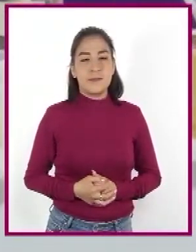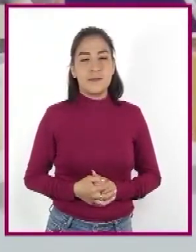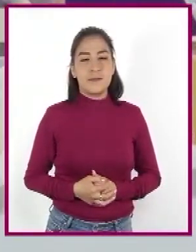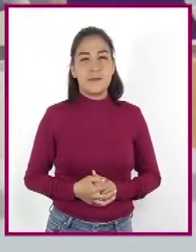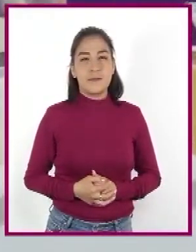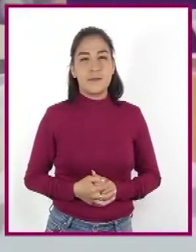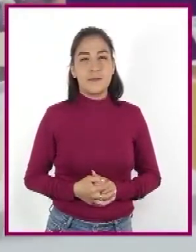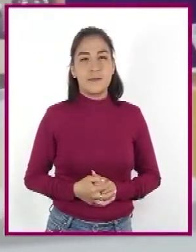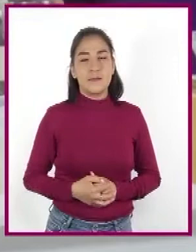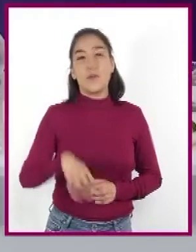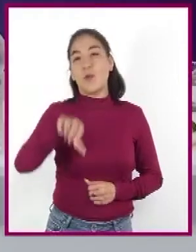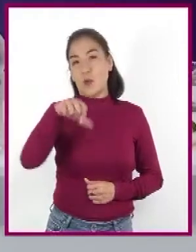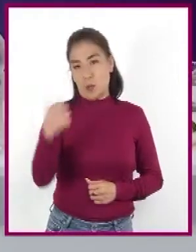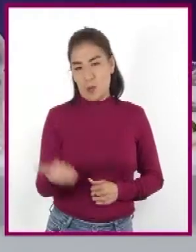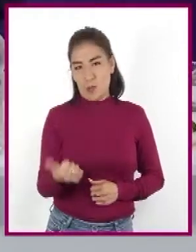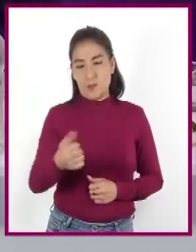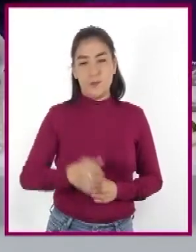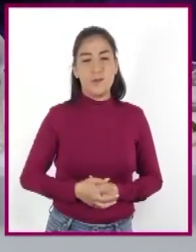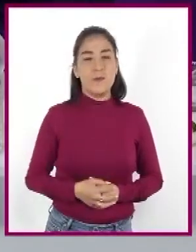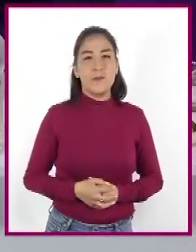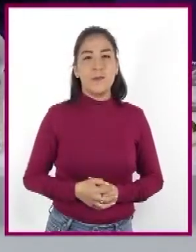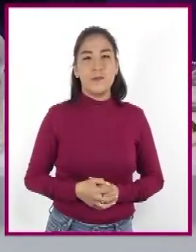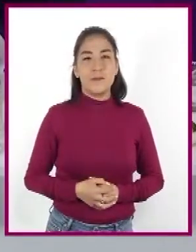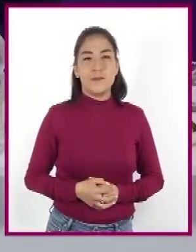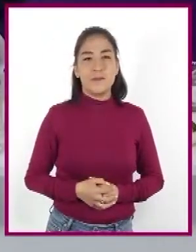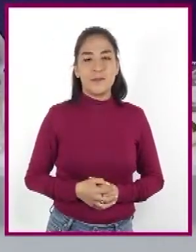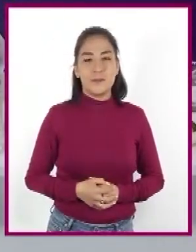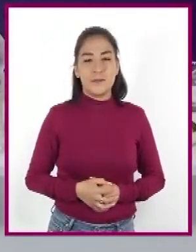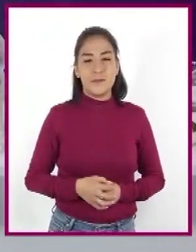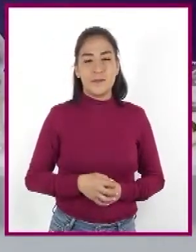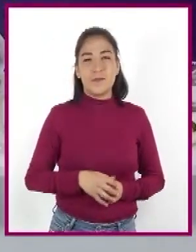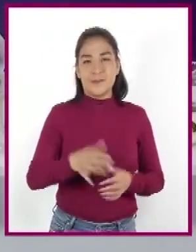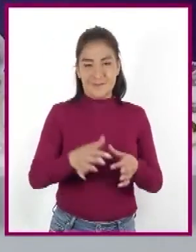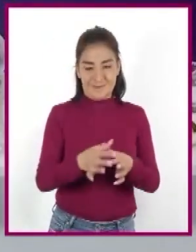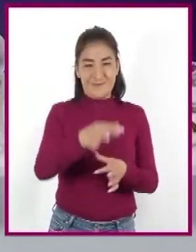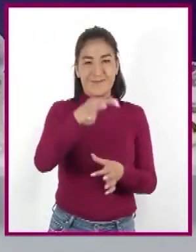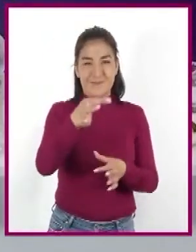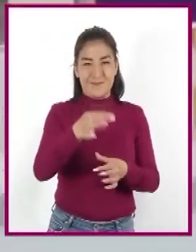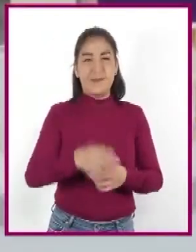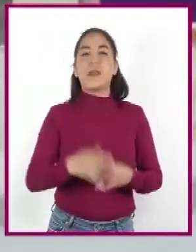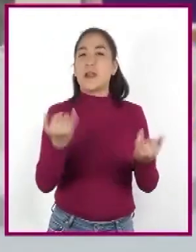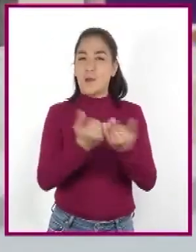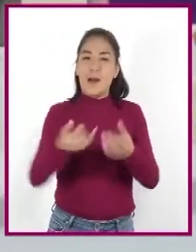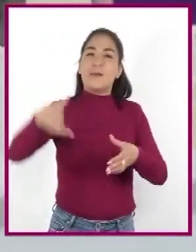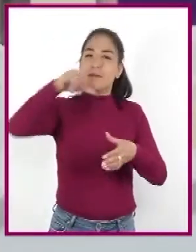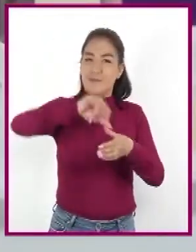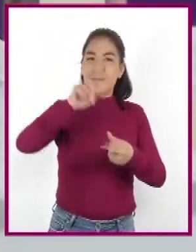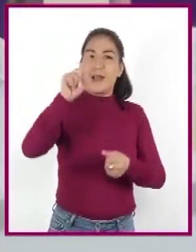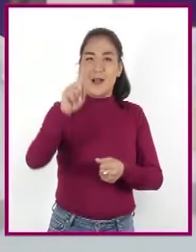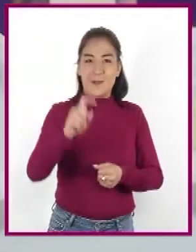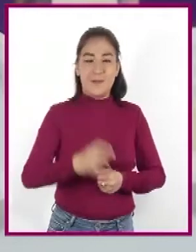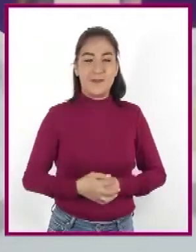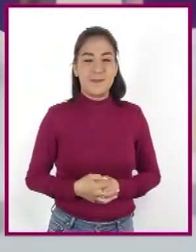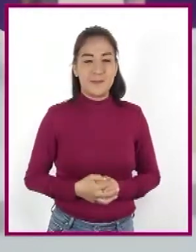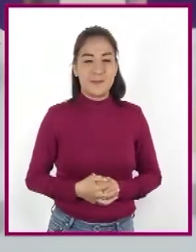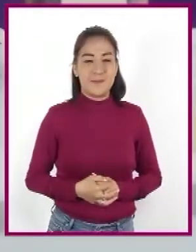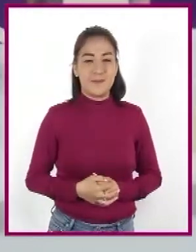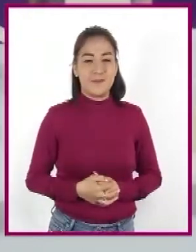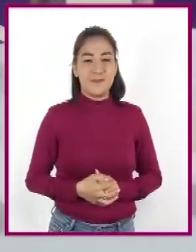Y en otro matraz agregamos también agua.